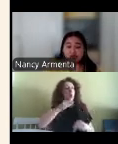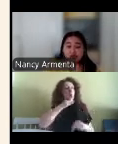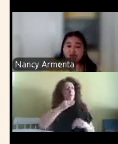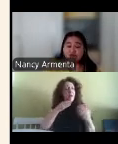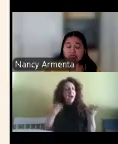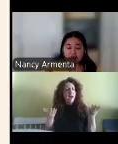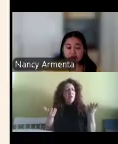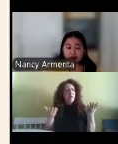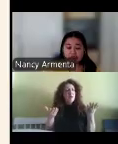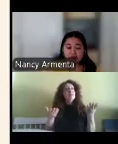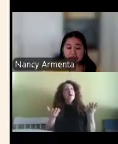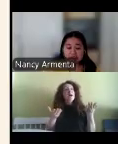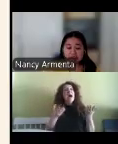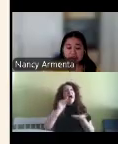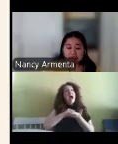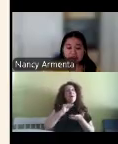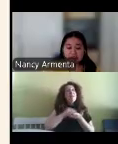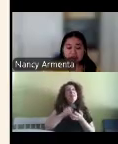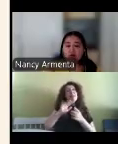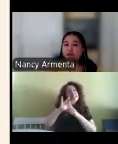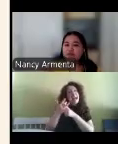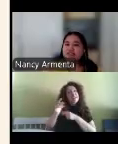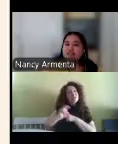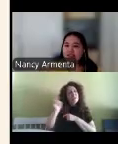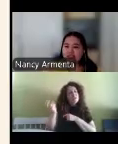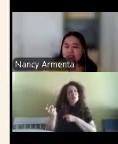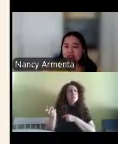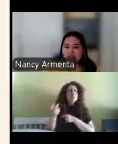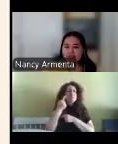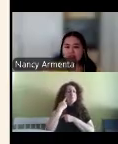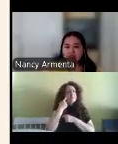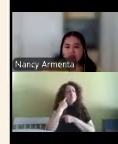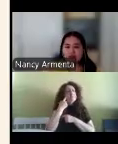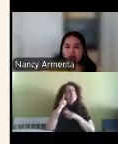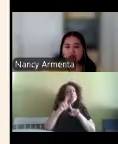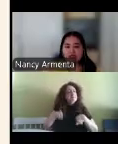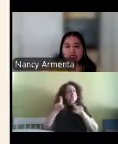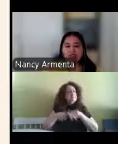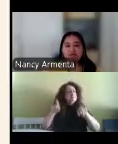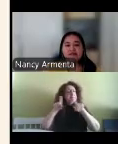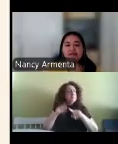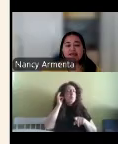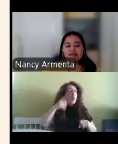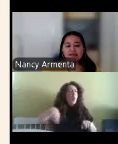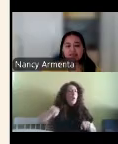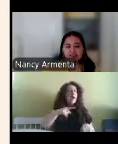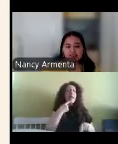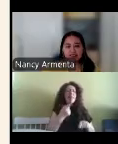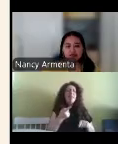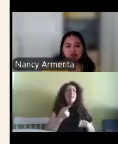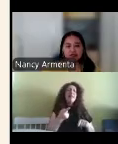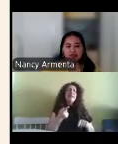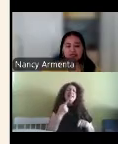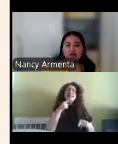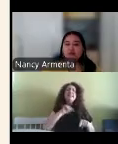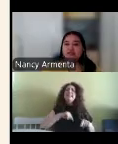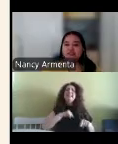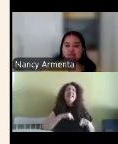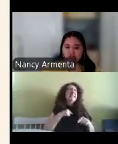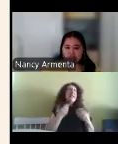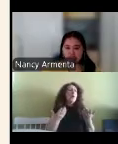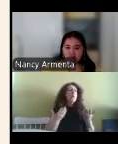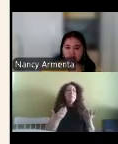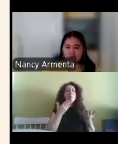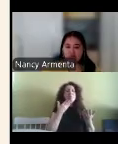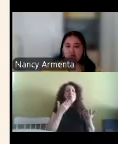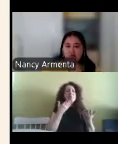En otros casos, algo que es muy persistente en el discurso de las mujeres es que sienten que no le dan importancia a